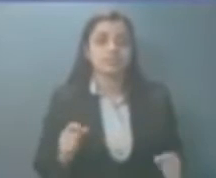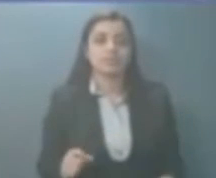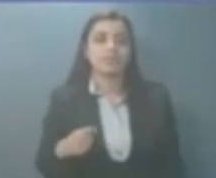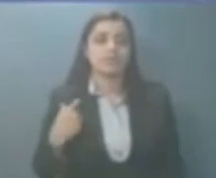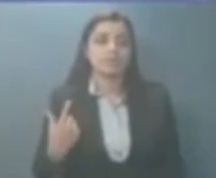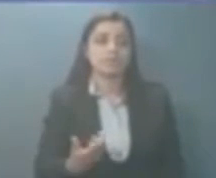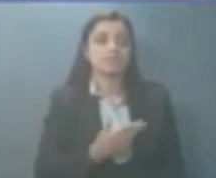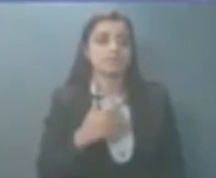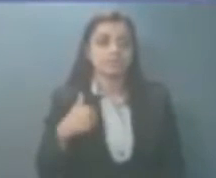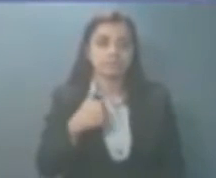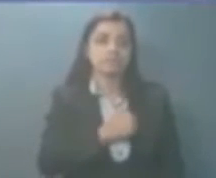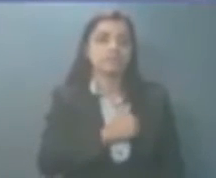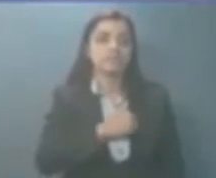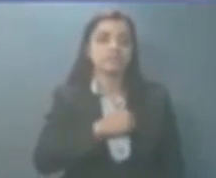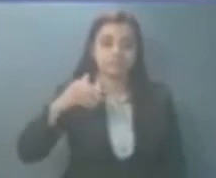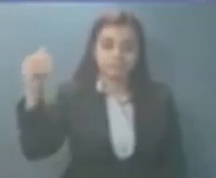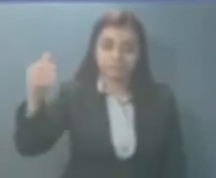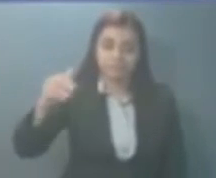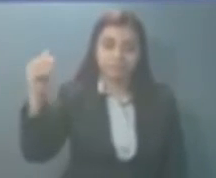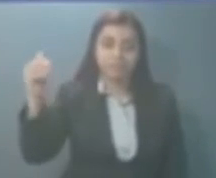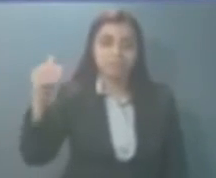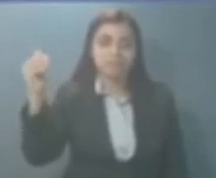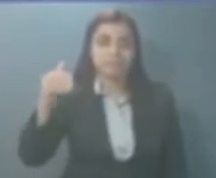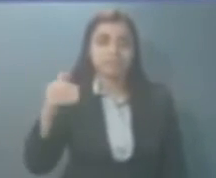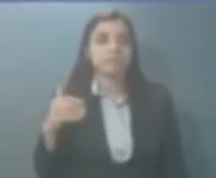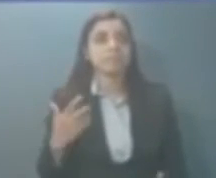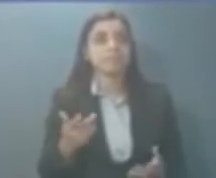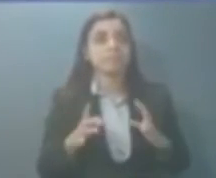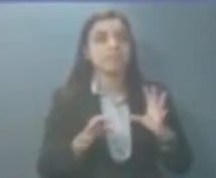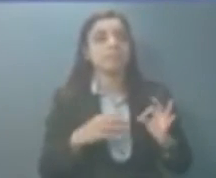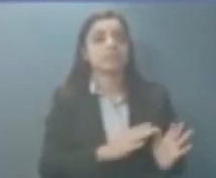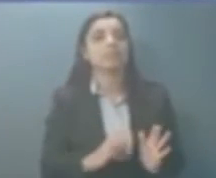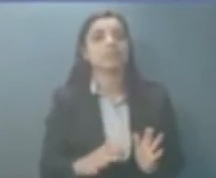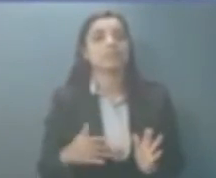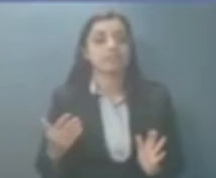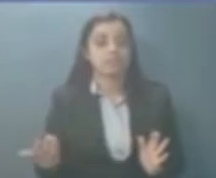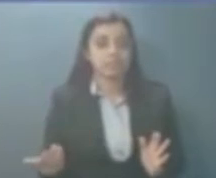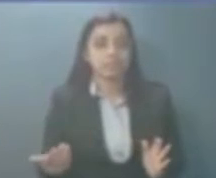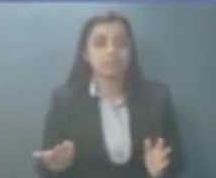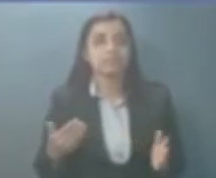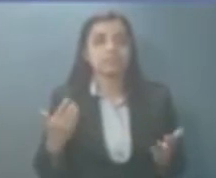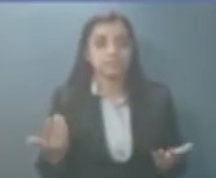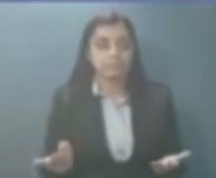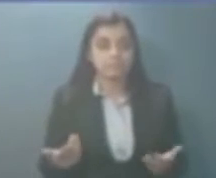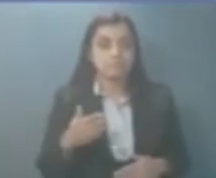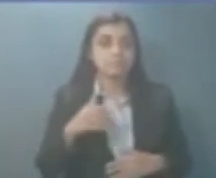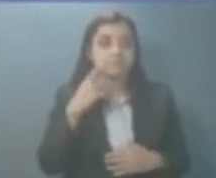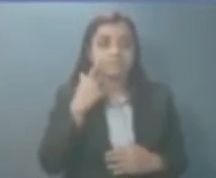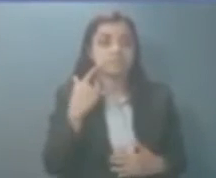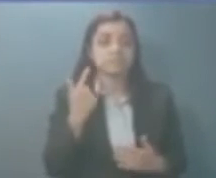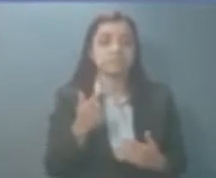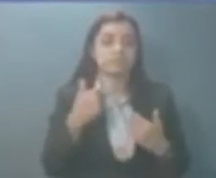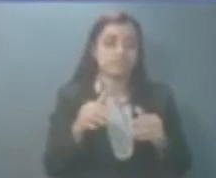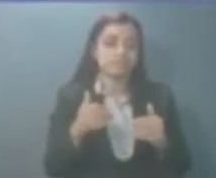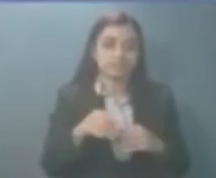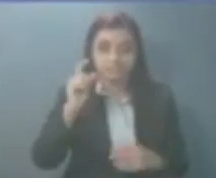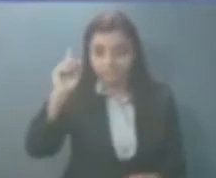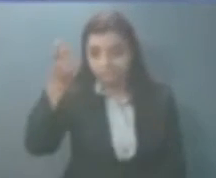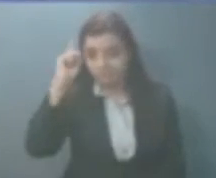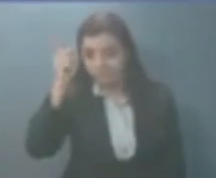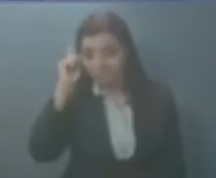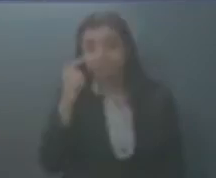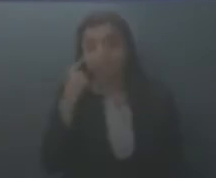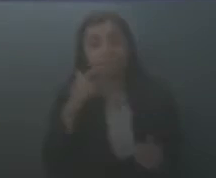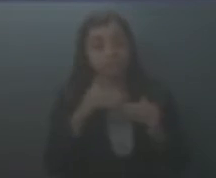el Ministerio de Educación en la formación o en la actualización de las nuevas competencias de los docentes.